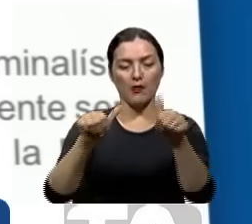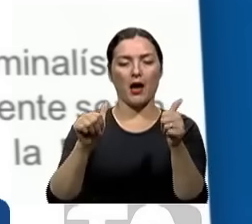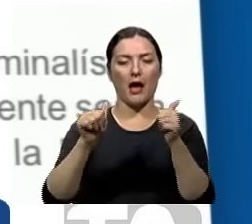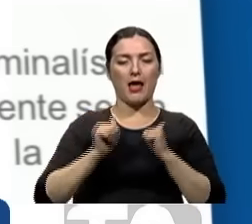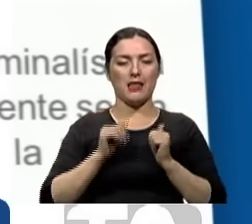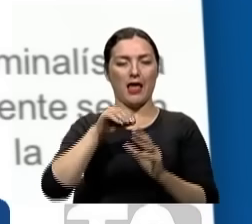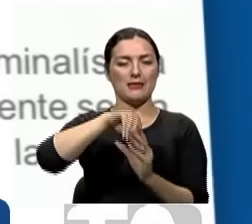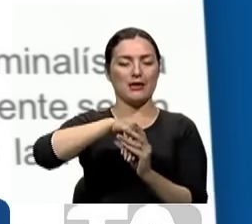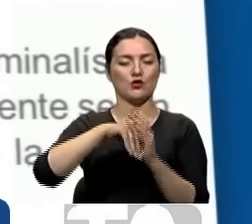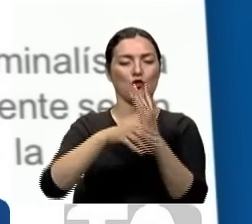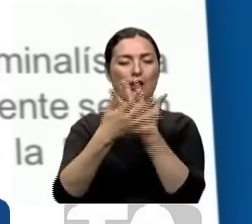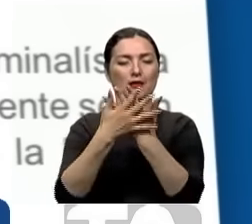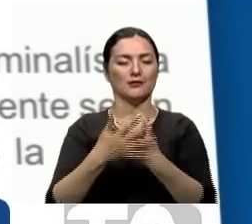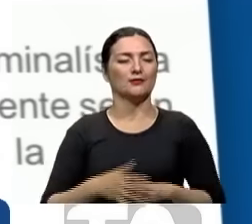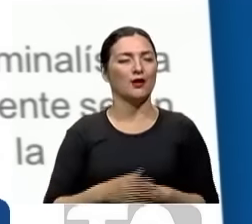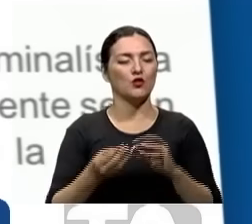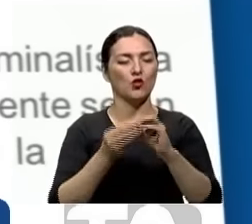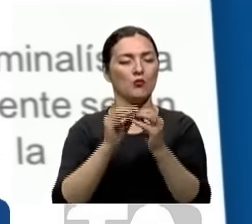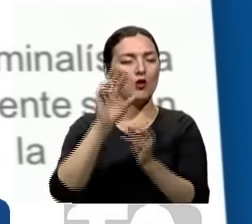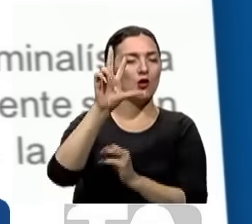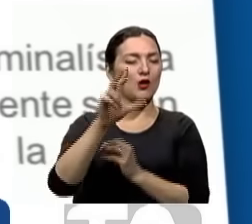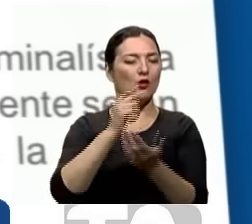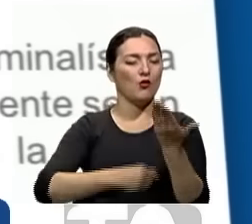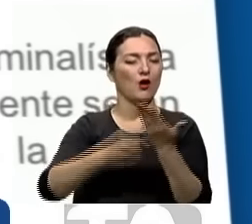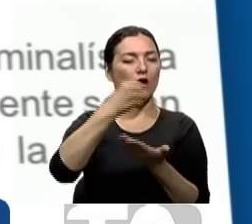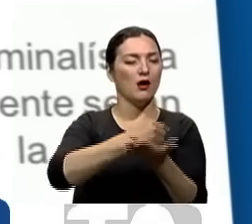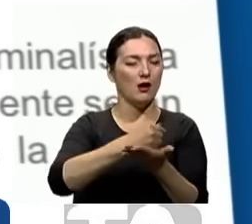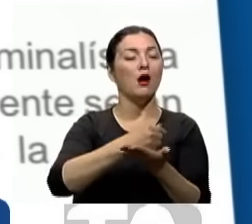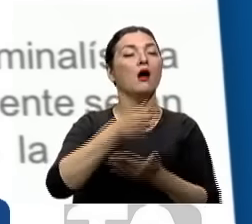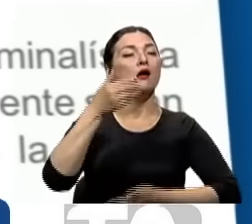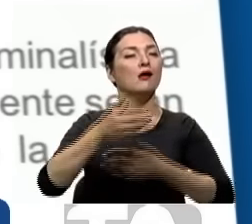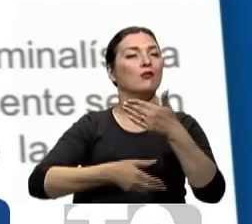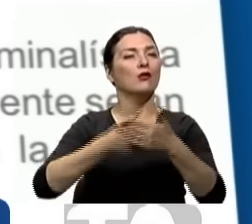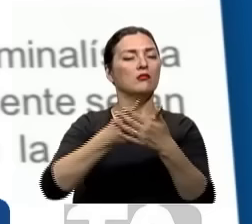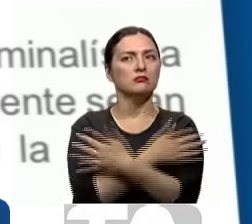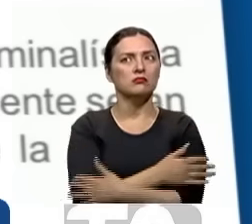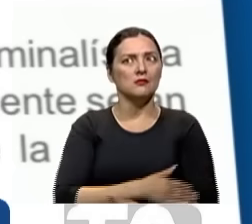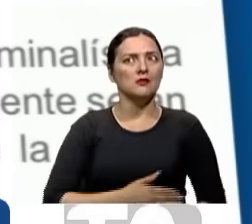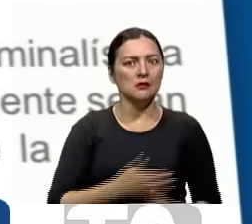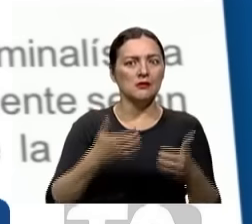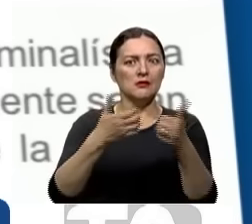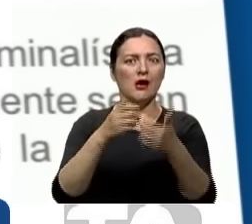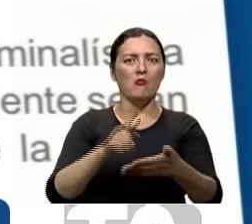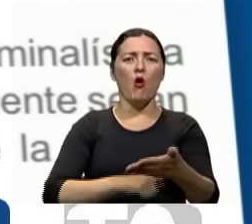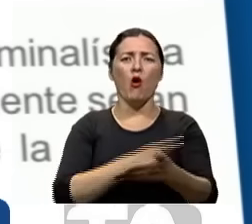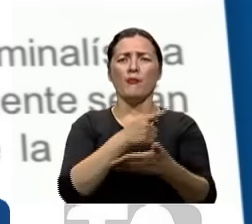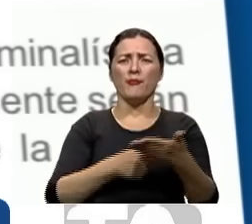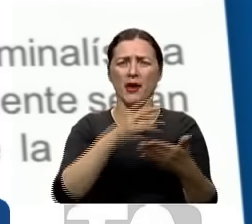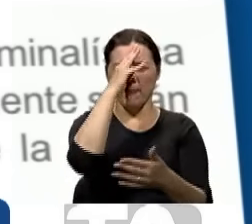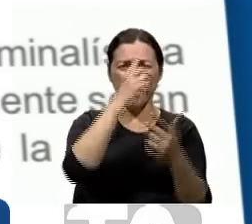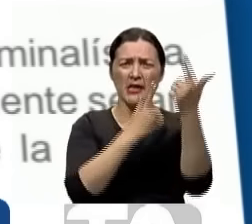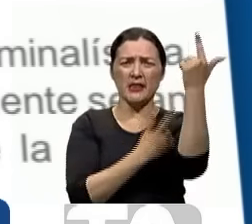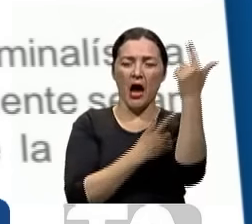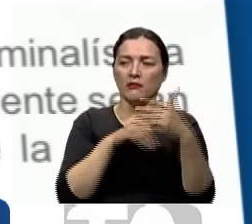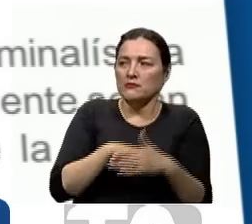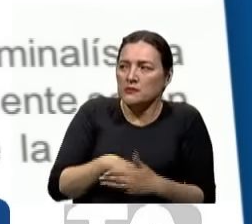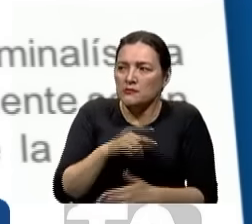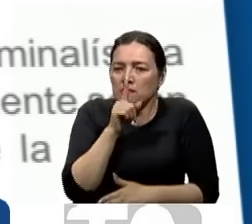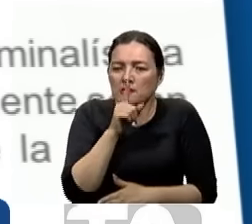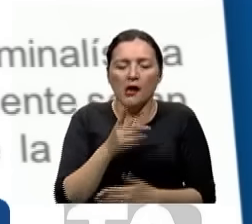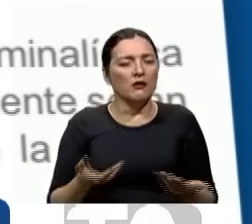del Centro de Privación de Libertad número 3 Guayas. En dicho procedimiento se hallaron artículos y equipos prohibidos en posesión del personal militar